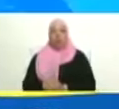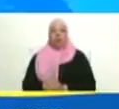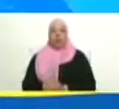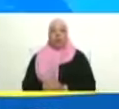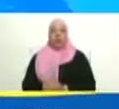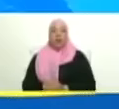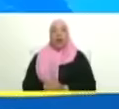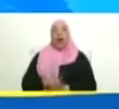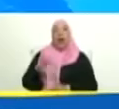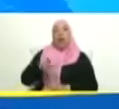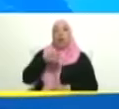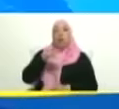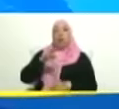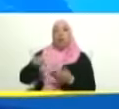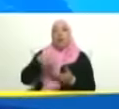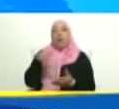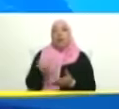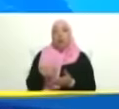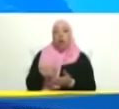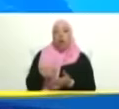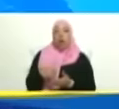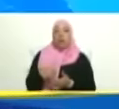la Policía Nacional Bolivariana,